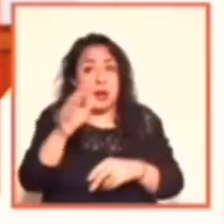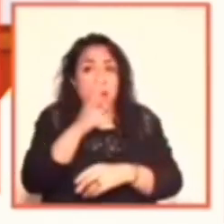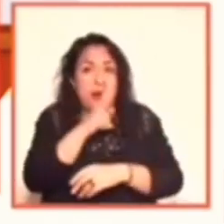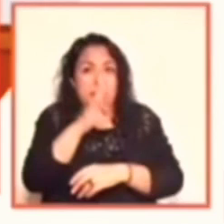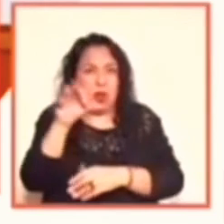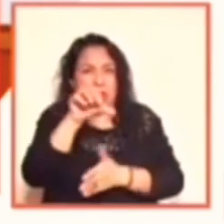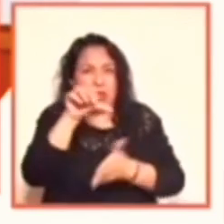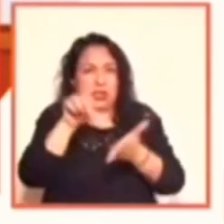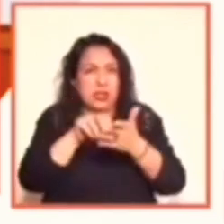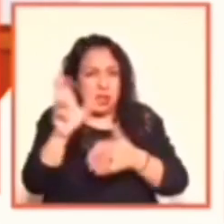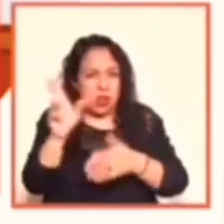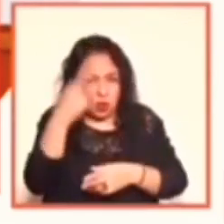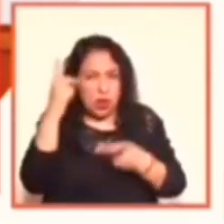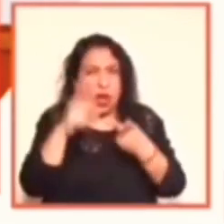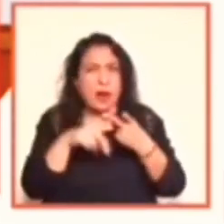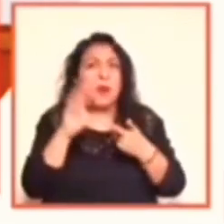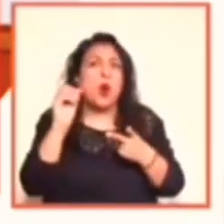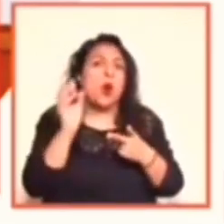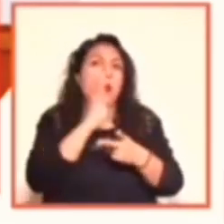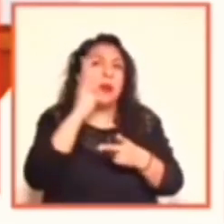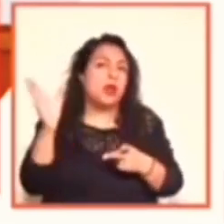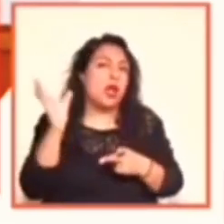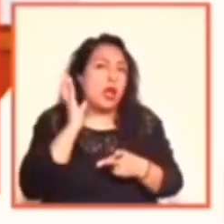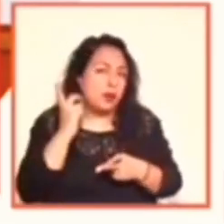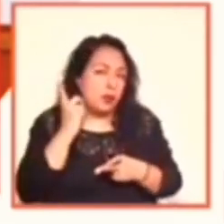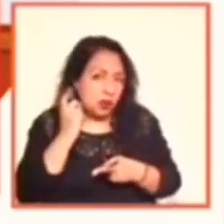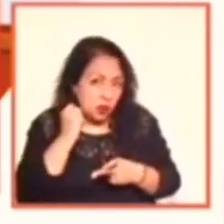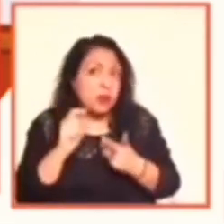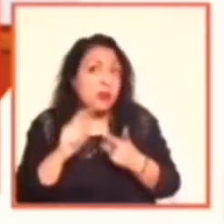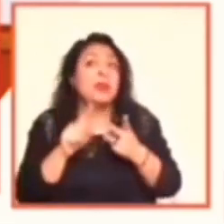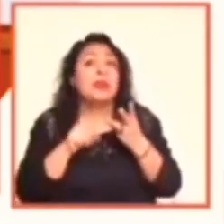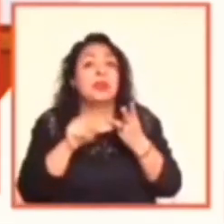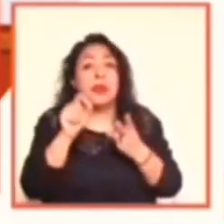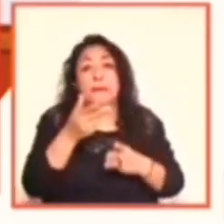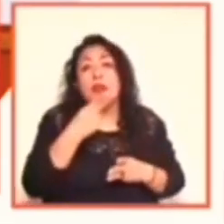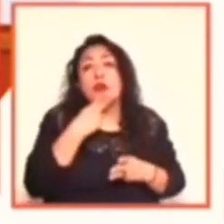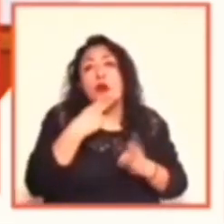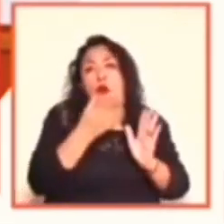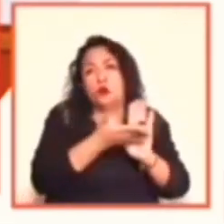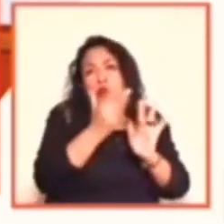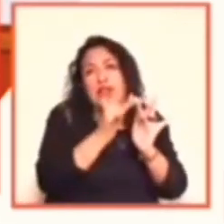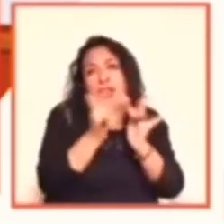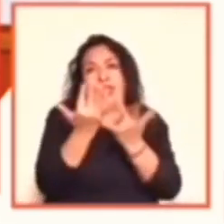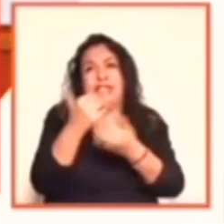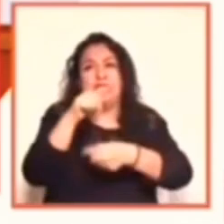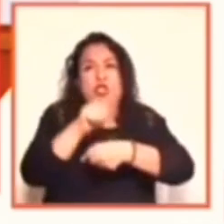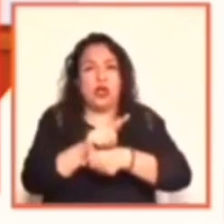y del Congreso, sino que se haga uso de las infraestructuras de la Red Nacional de